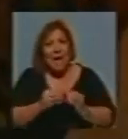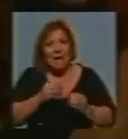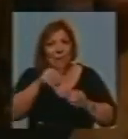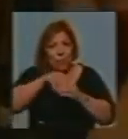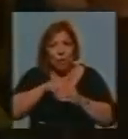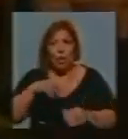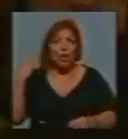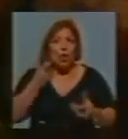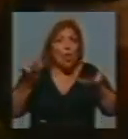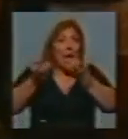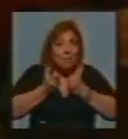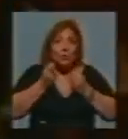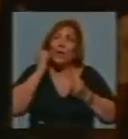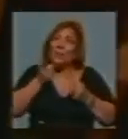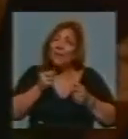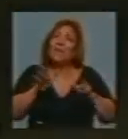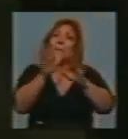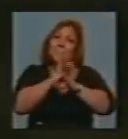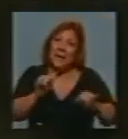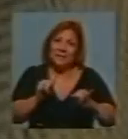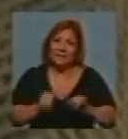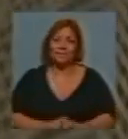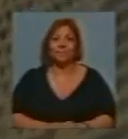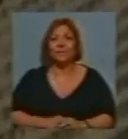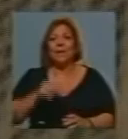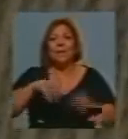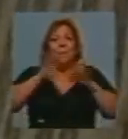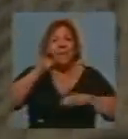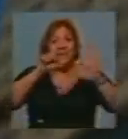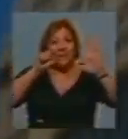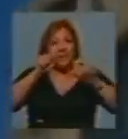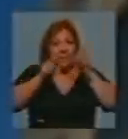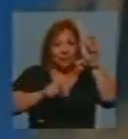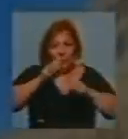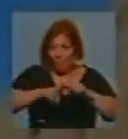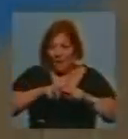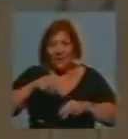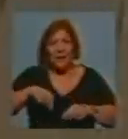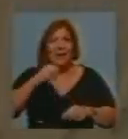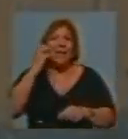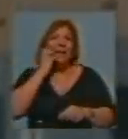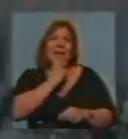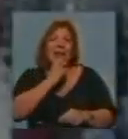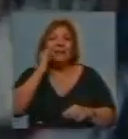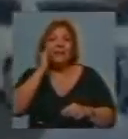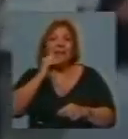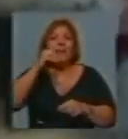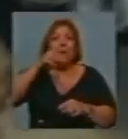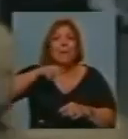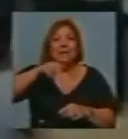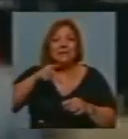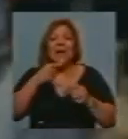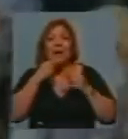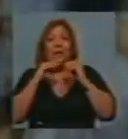sus seguidores deben movilizarse en paz. Más de 70 personas murieron este martes en Irán y Pakistán, según cifras preliminares,